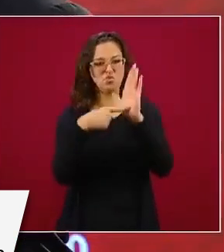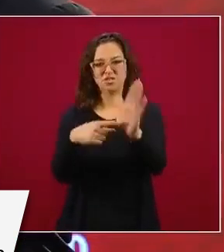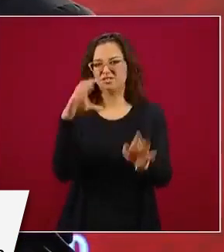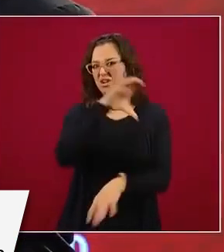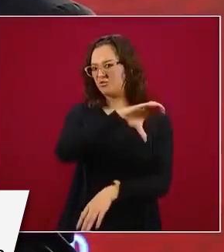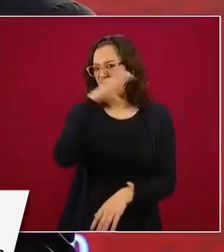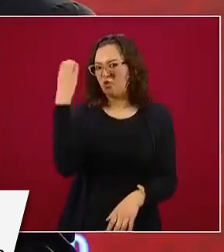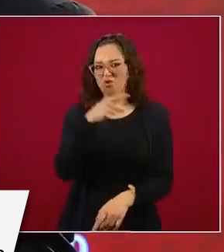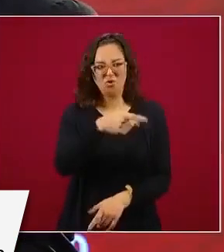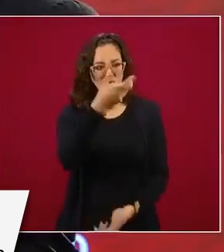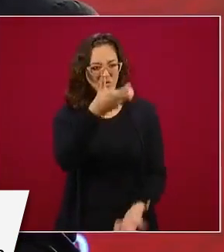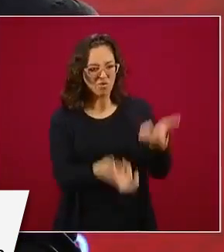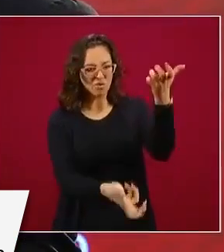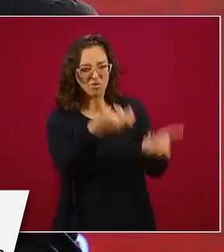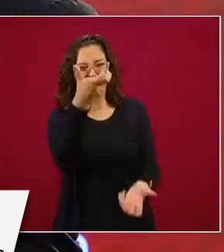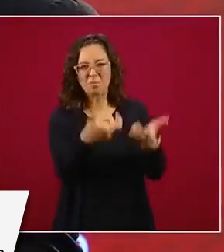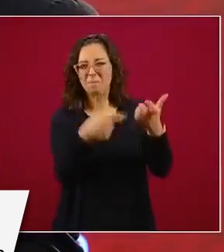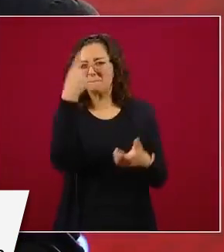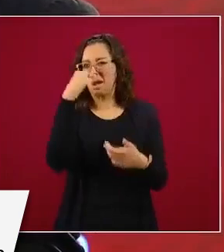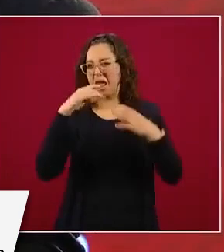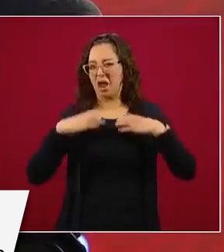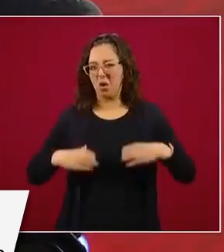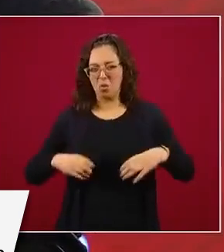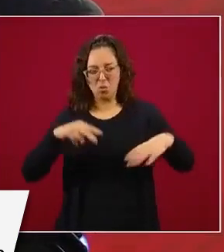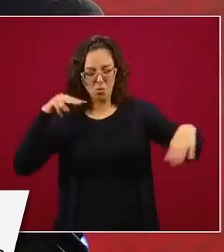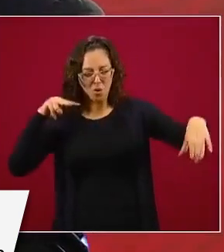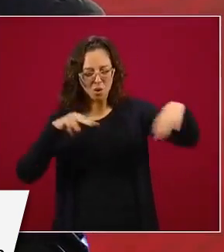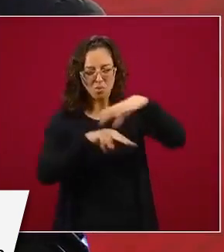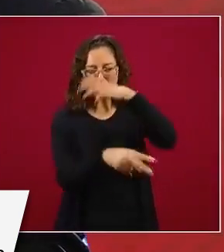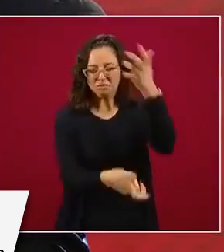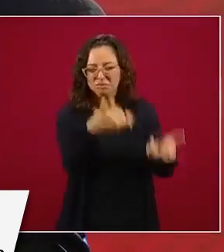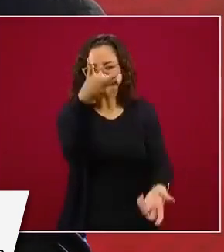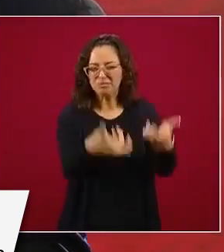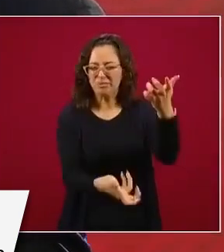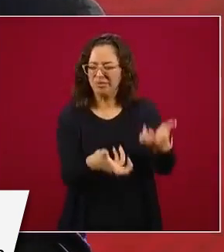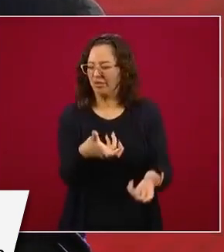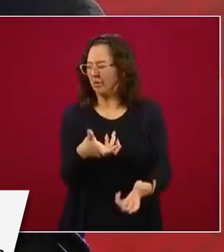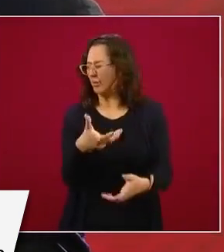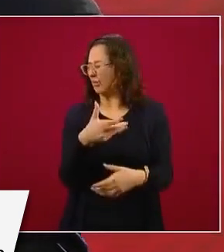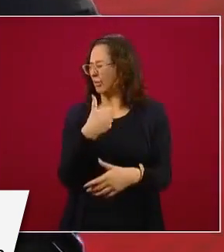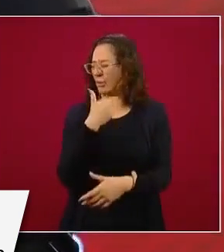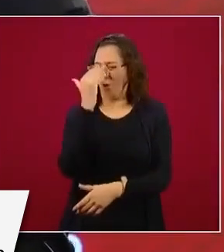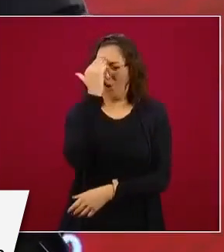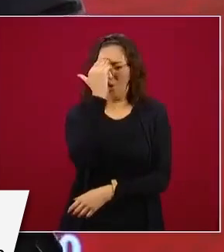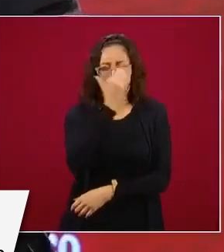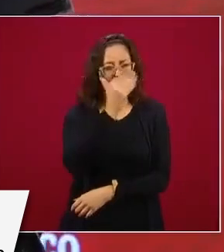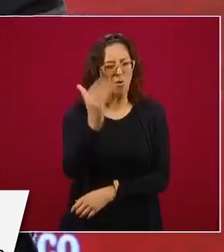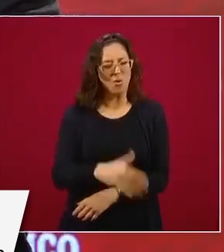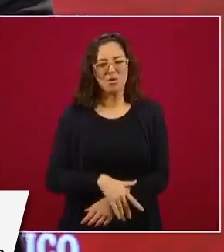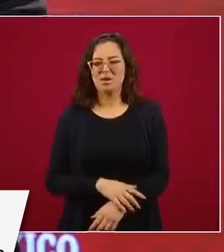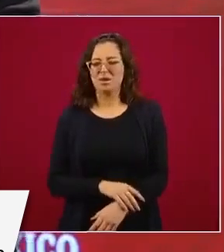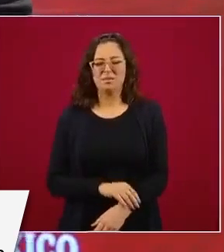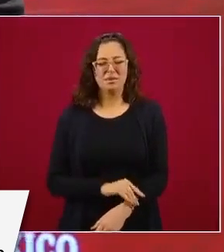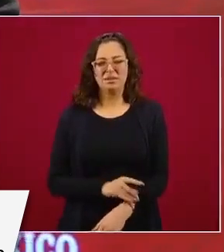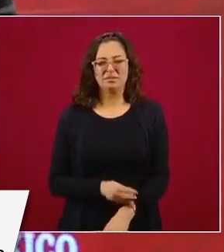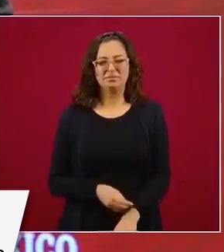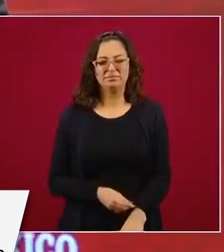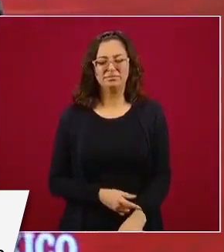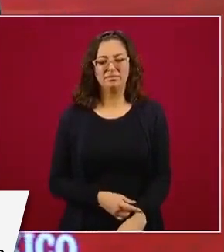Ni en los tiempos de más auge de la